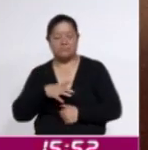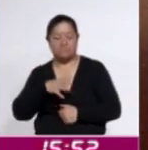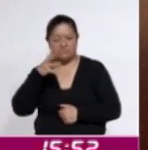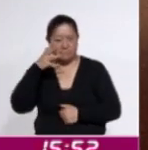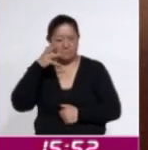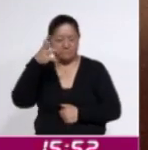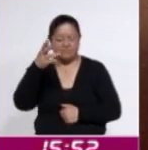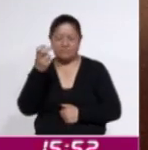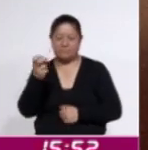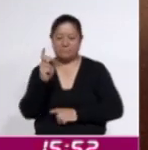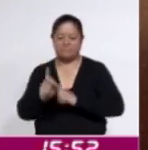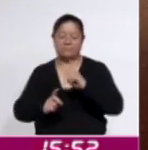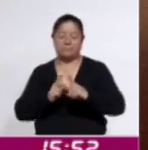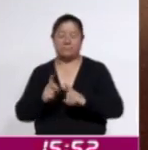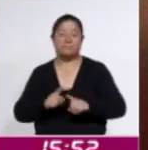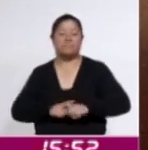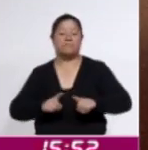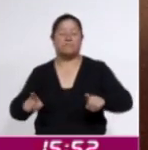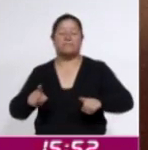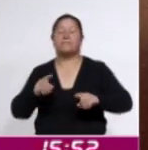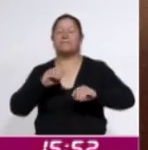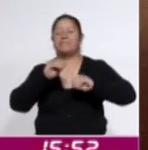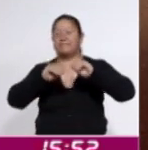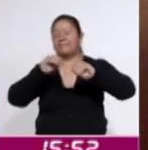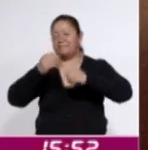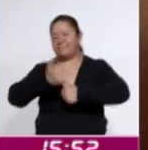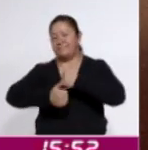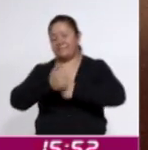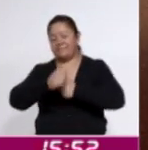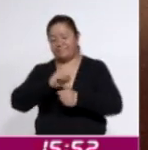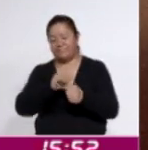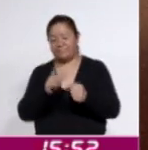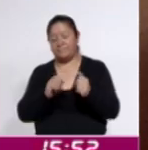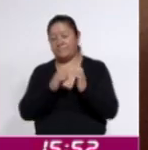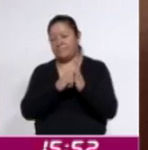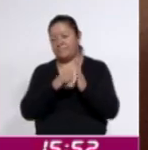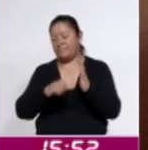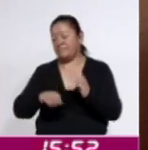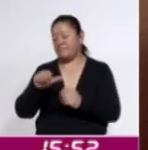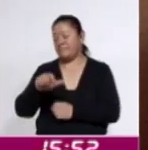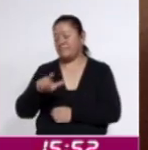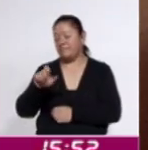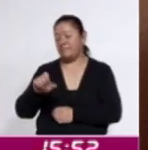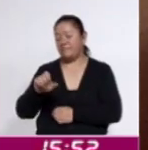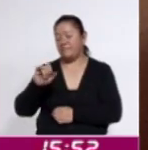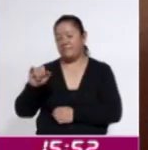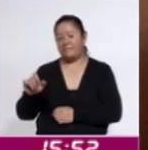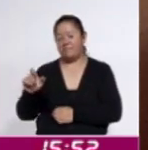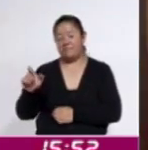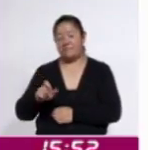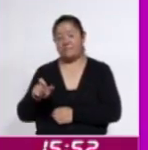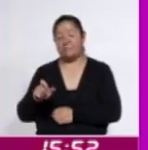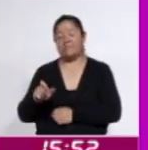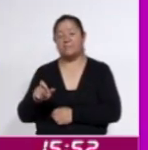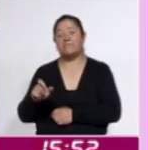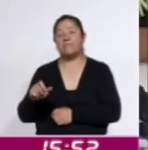de este deporte en las diferentes competencias nacionales. Es el caso de Alex Altamirano, a quien le presento ahora.